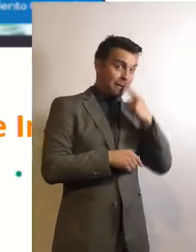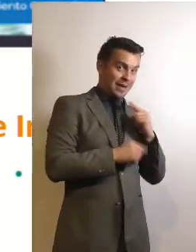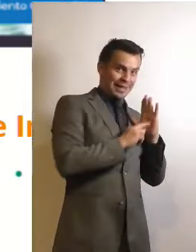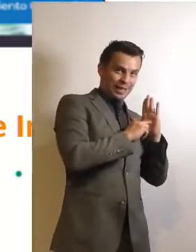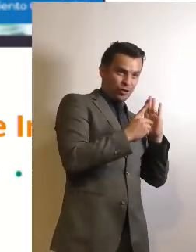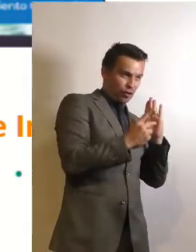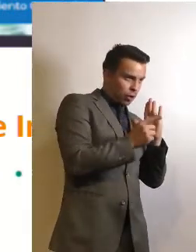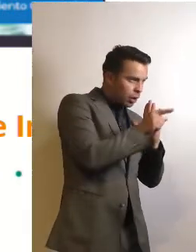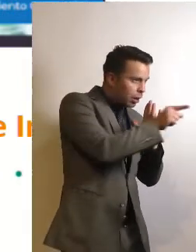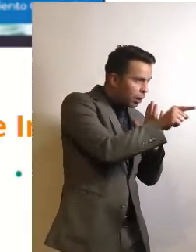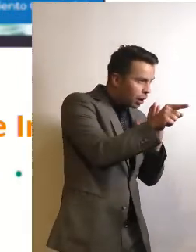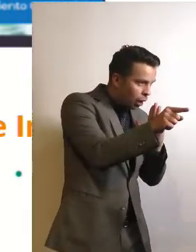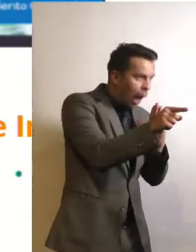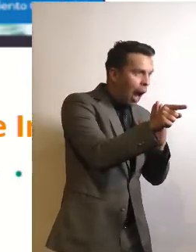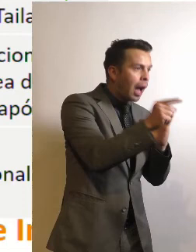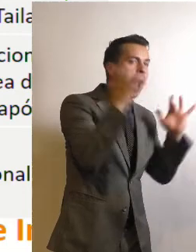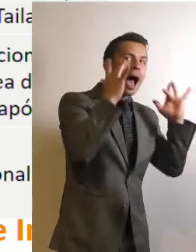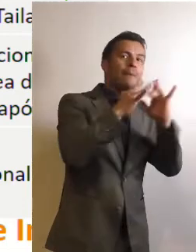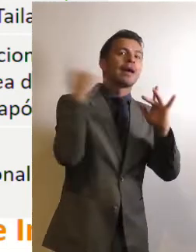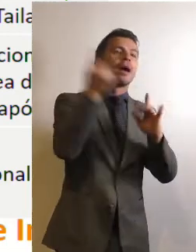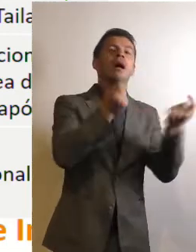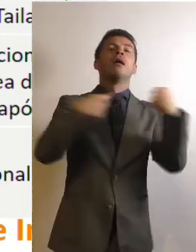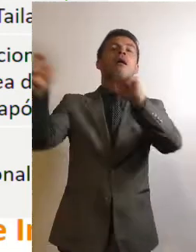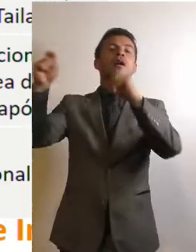sector externo.